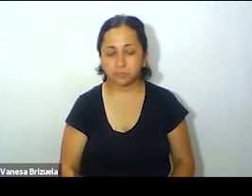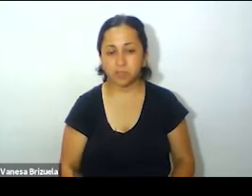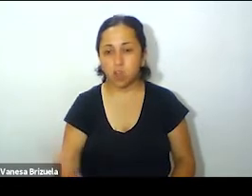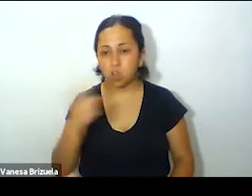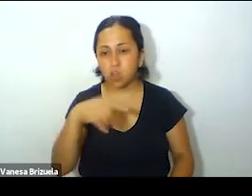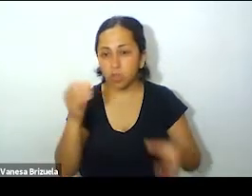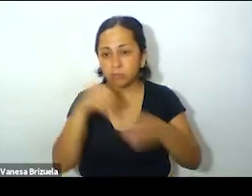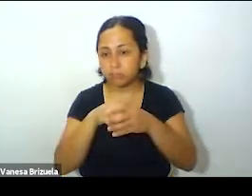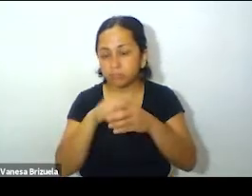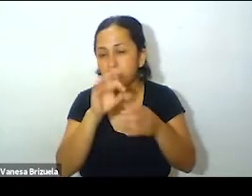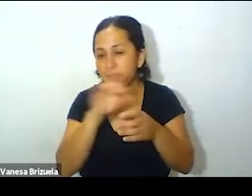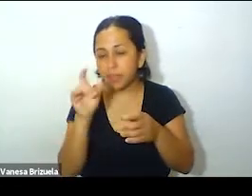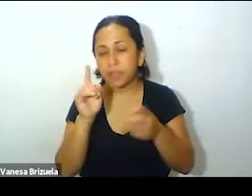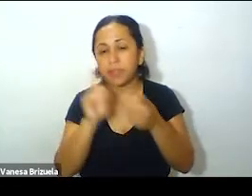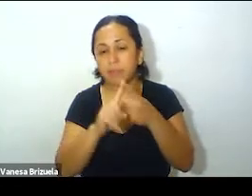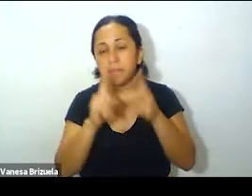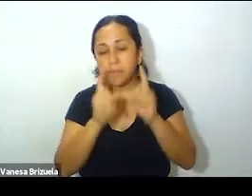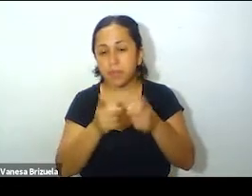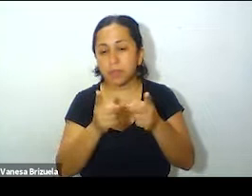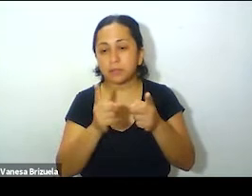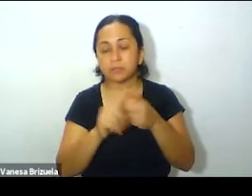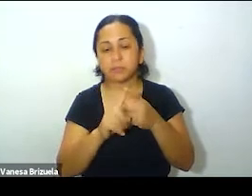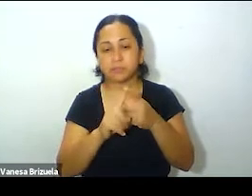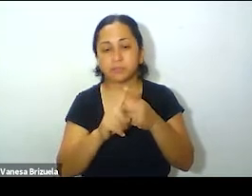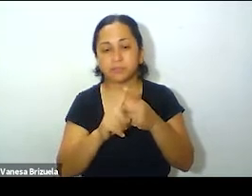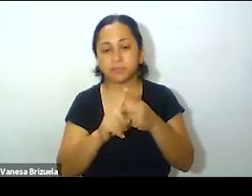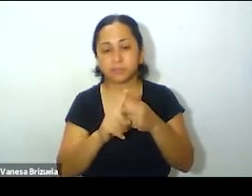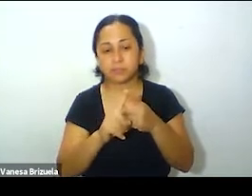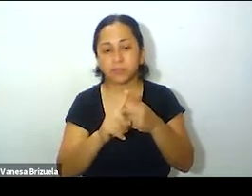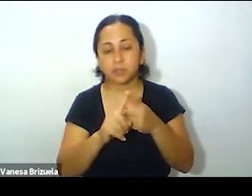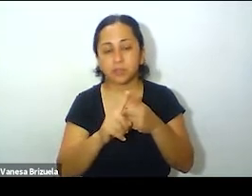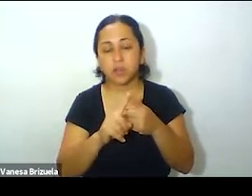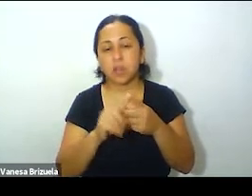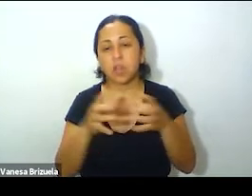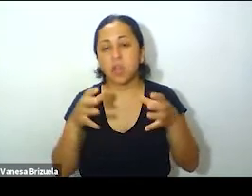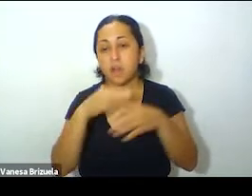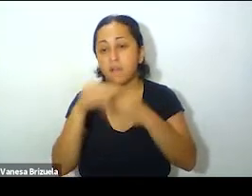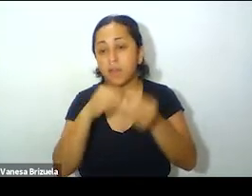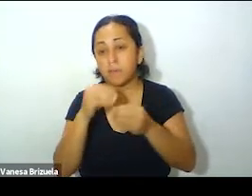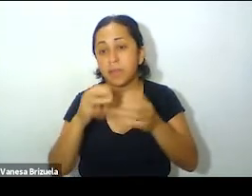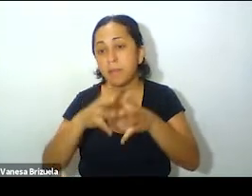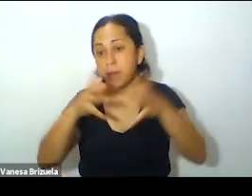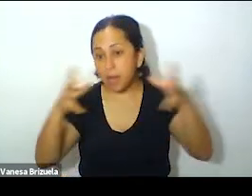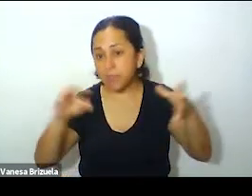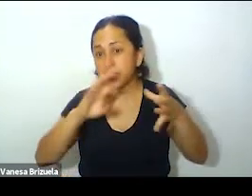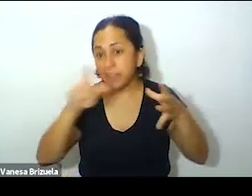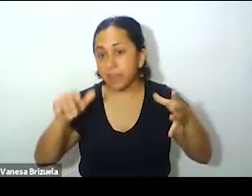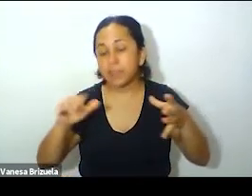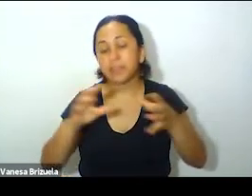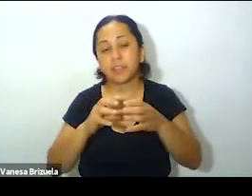todas pertenecen a una fuente que a su vez puede pertenecer a una familia más